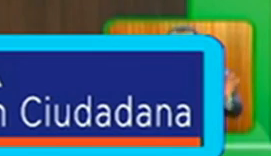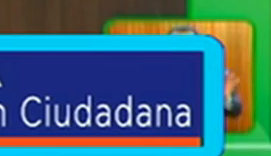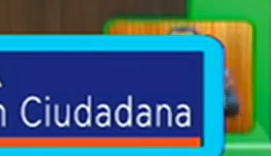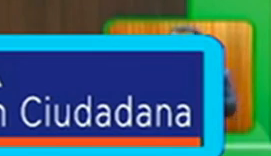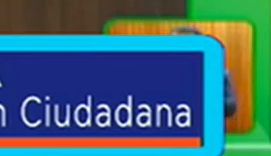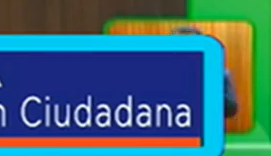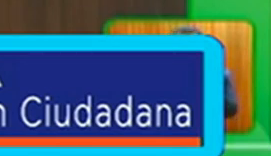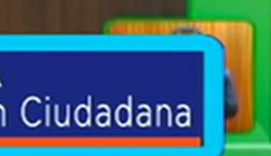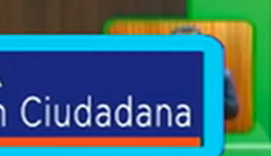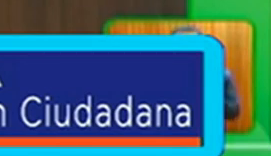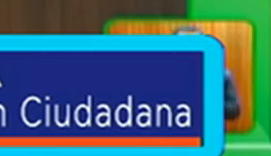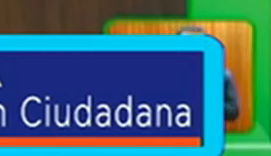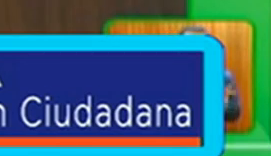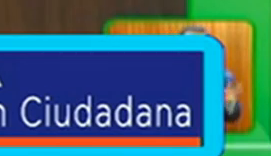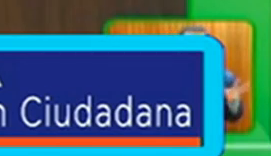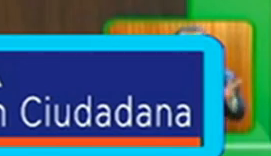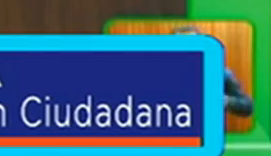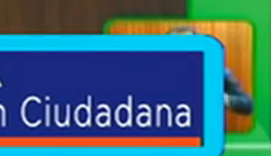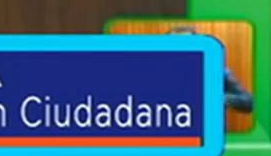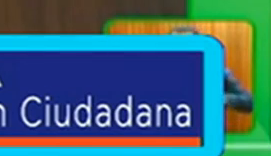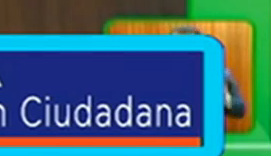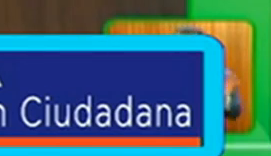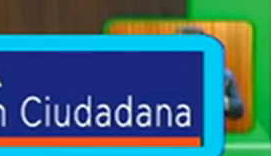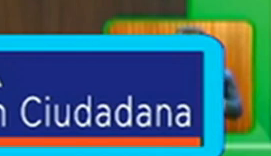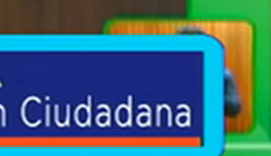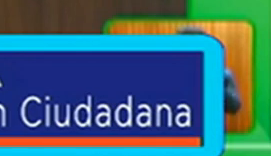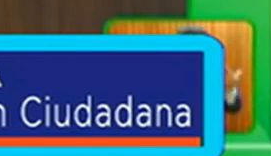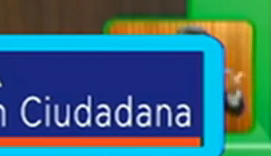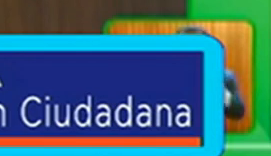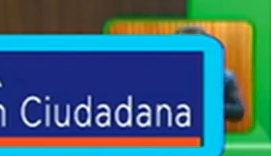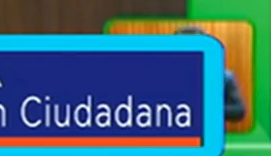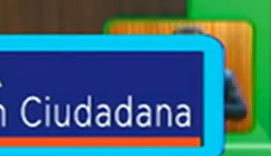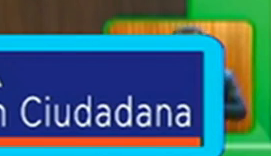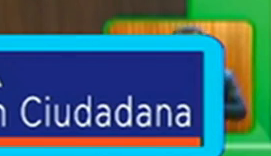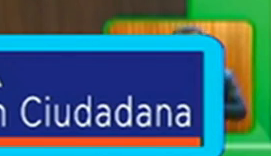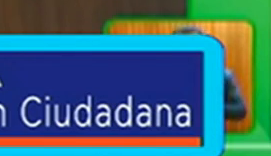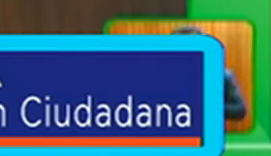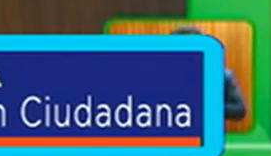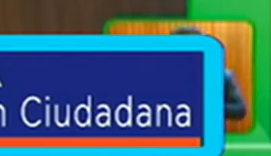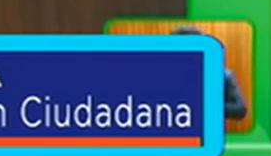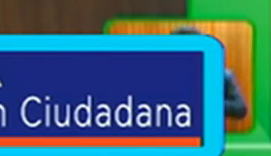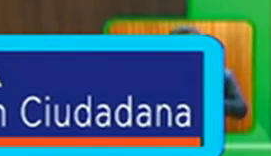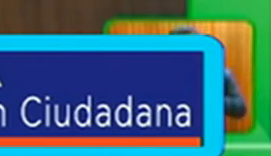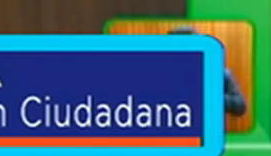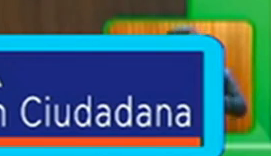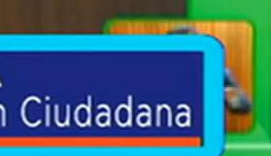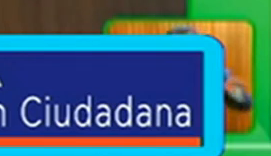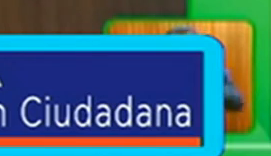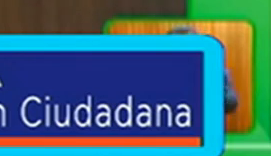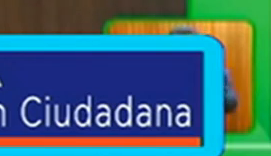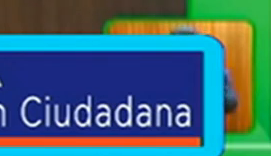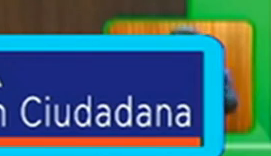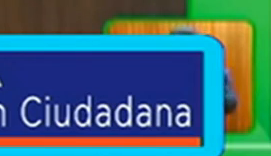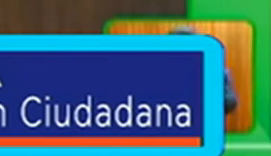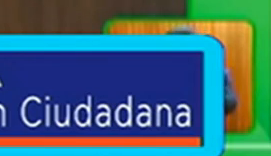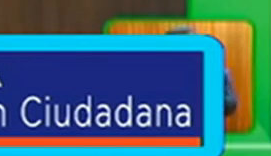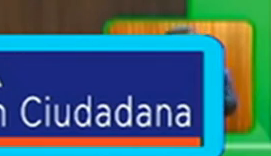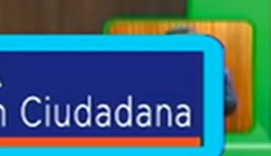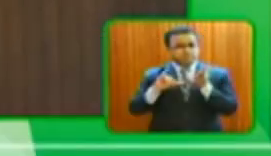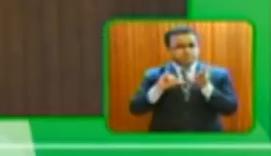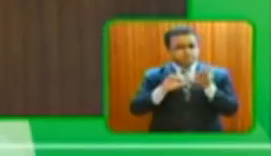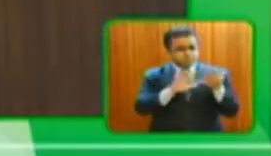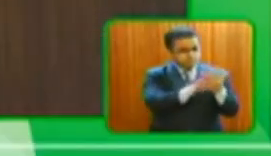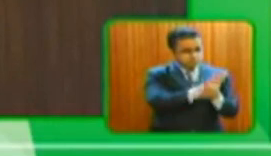de la indiferencia. Una sociedad que ha entendido en su justa dimensión los efectos perniciosos de la